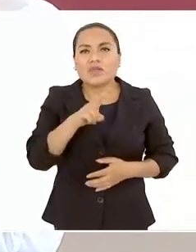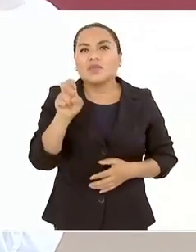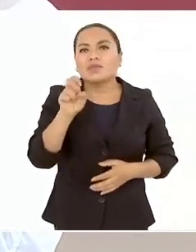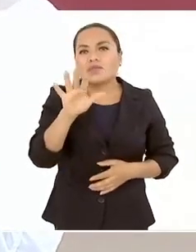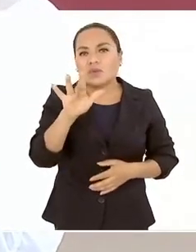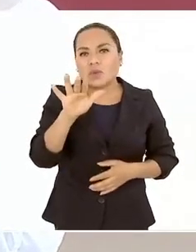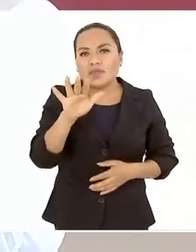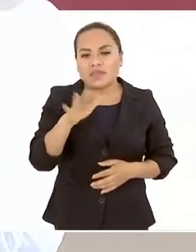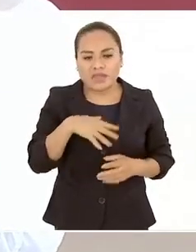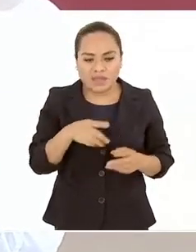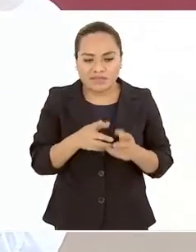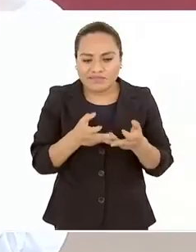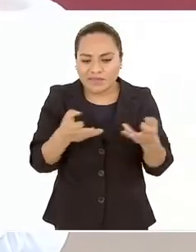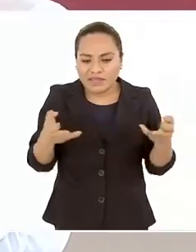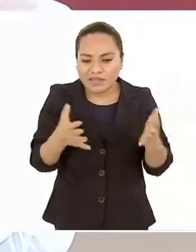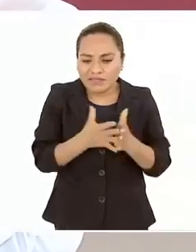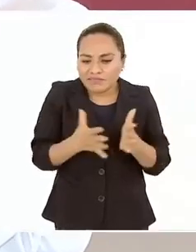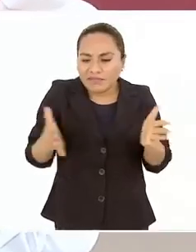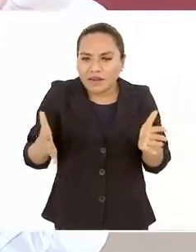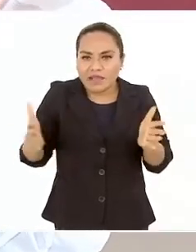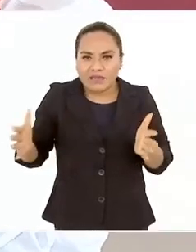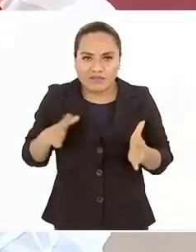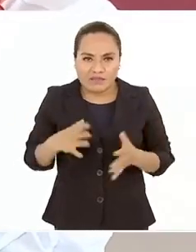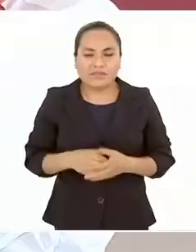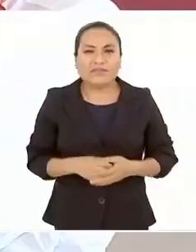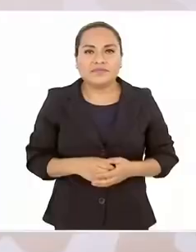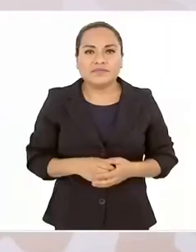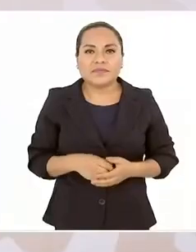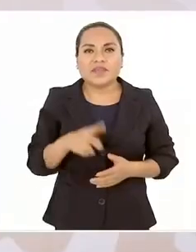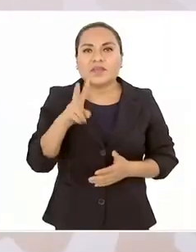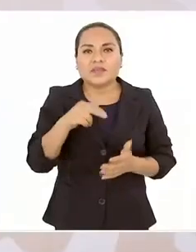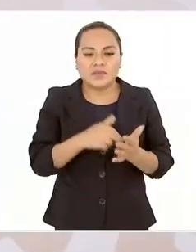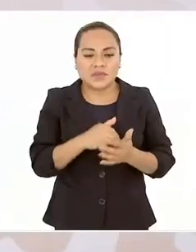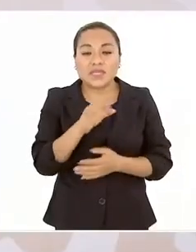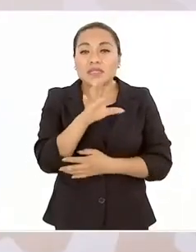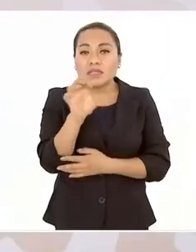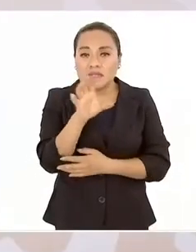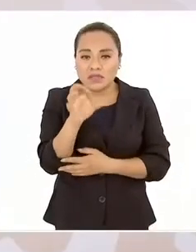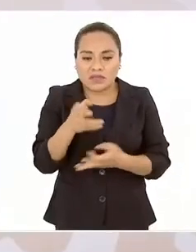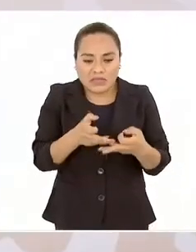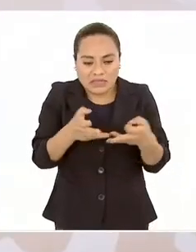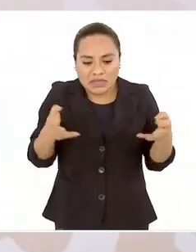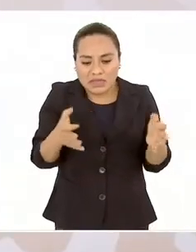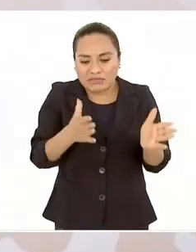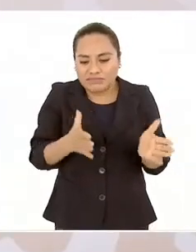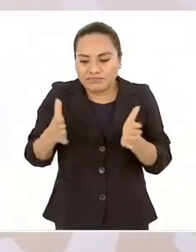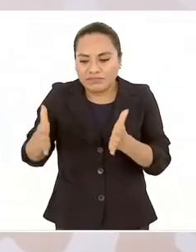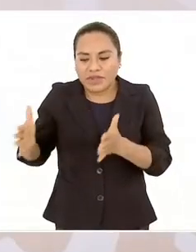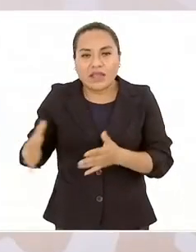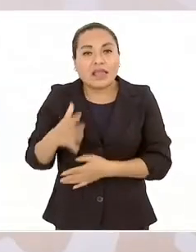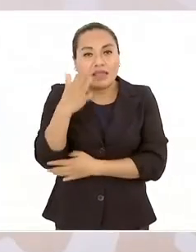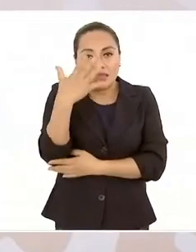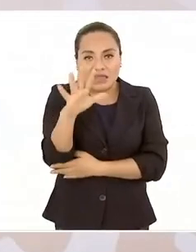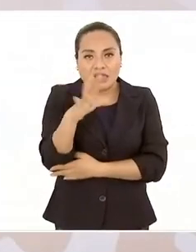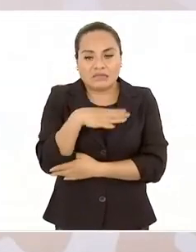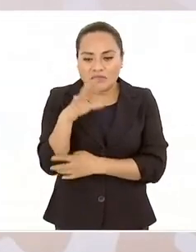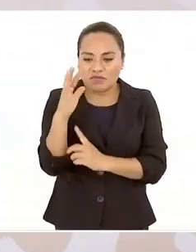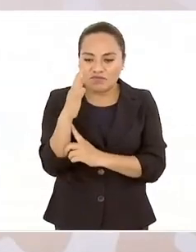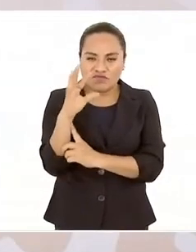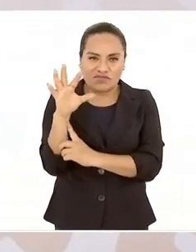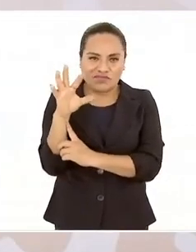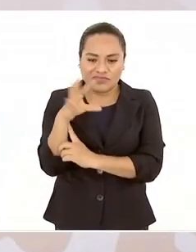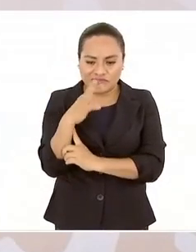250 hectáreas. Estamos hablando de 2.500 hectáreas, los 10 parques,